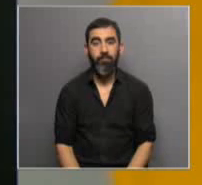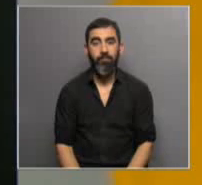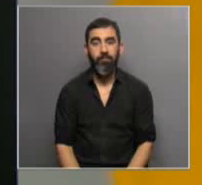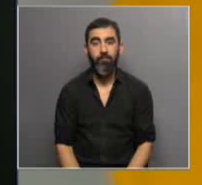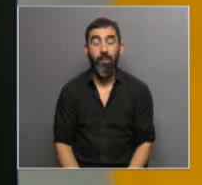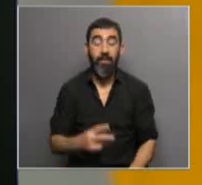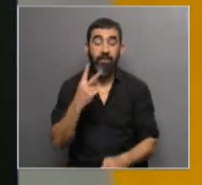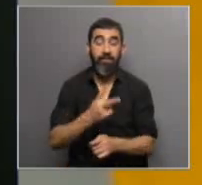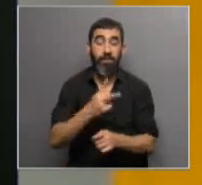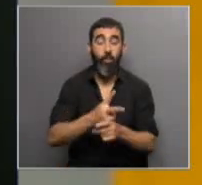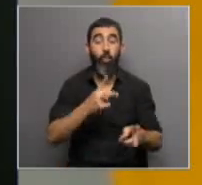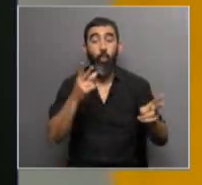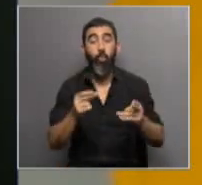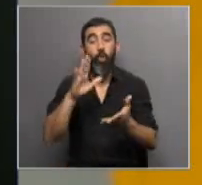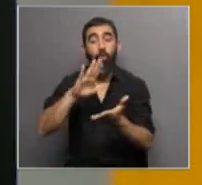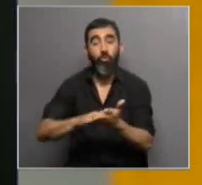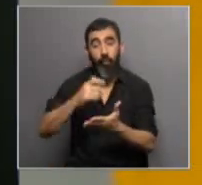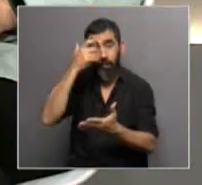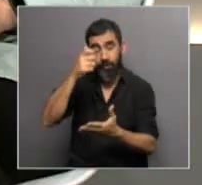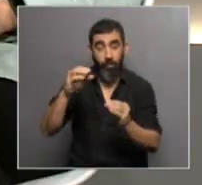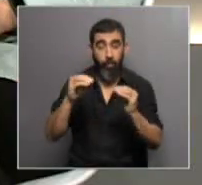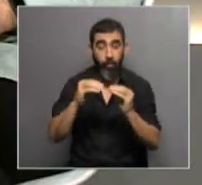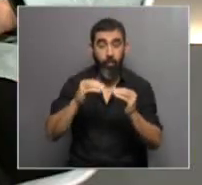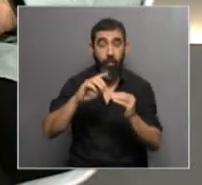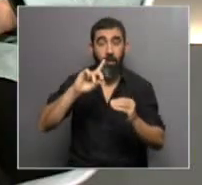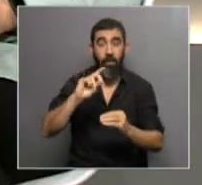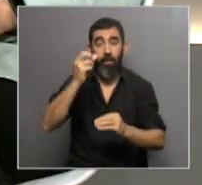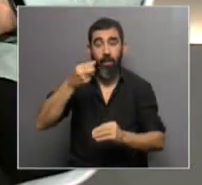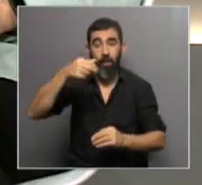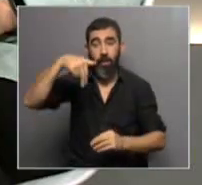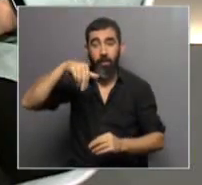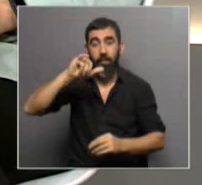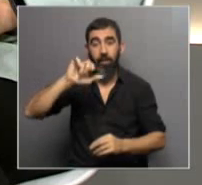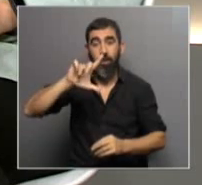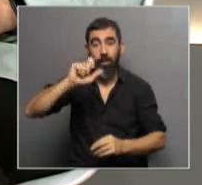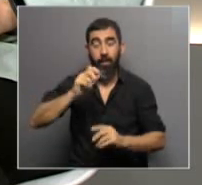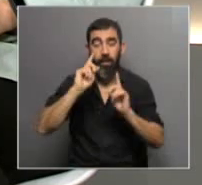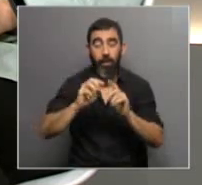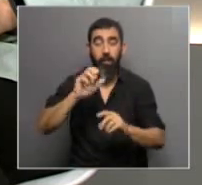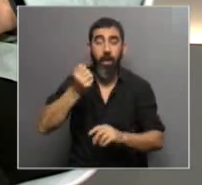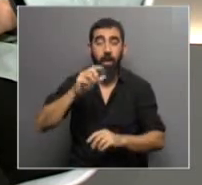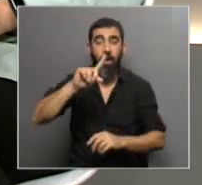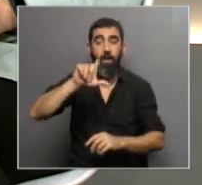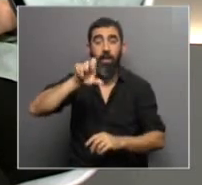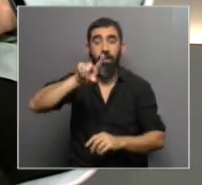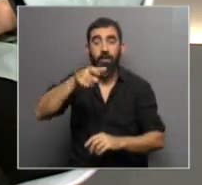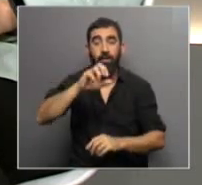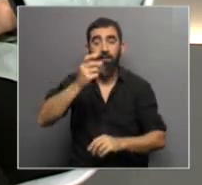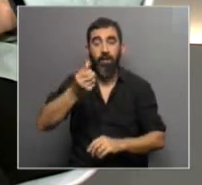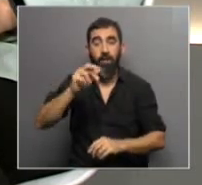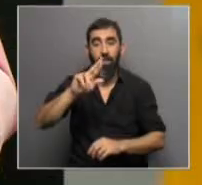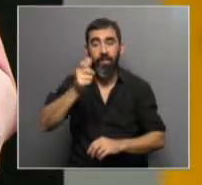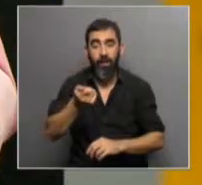el segundo bloque de sobre ciencia con dan era aquel de alexandra pero en estudios cómo les va bienvenidas para todos